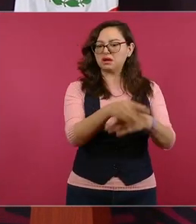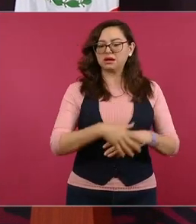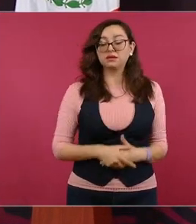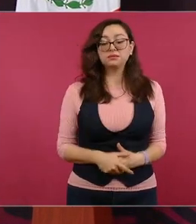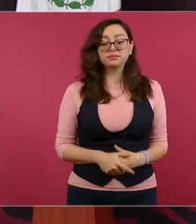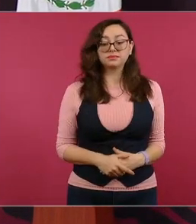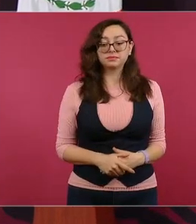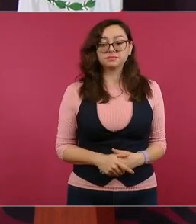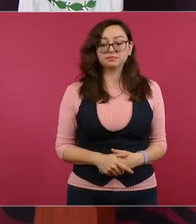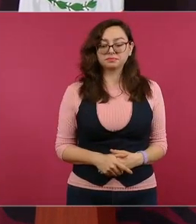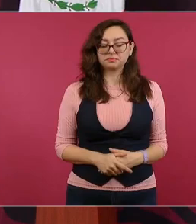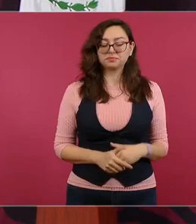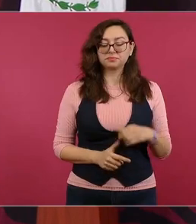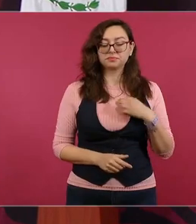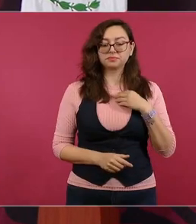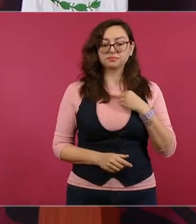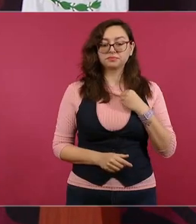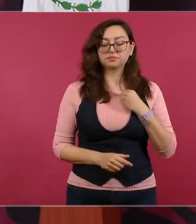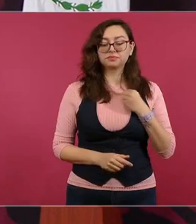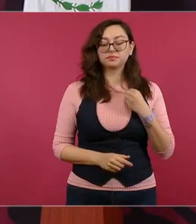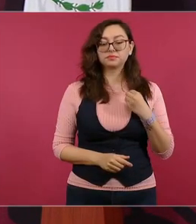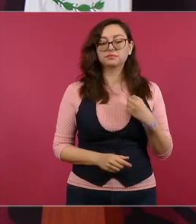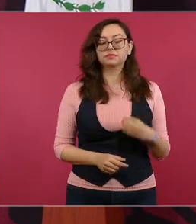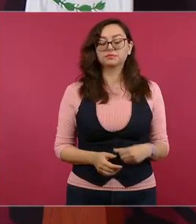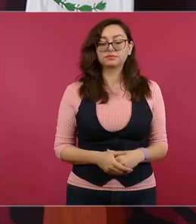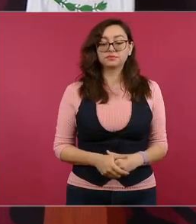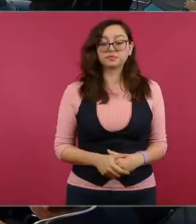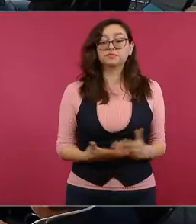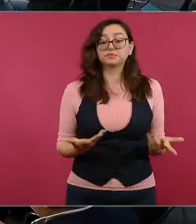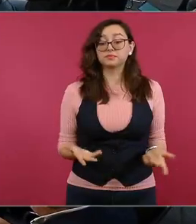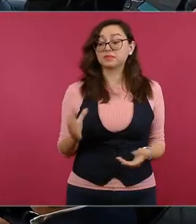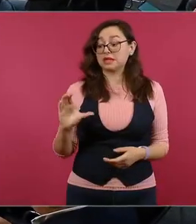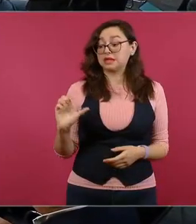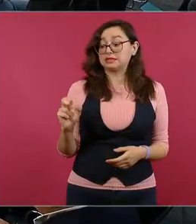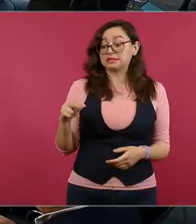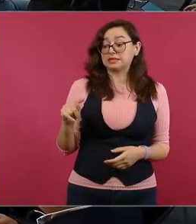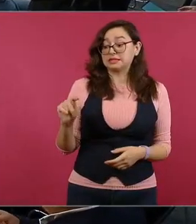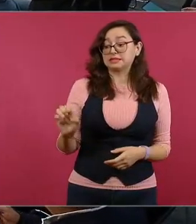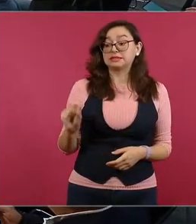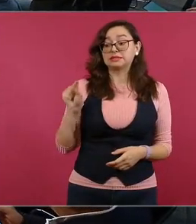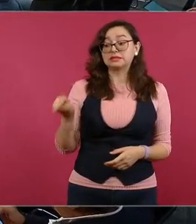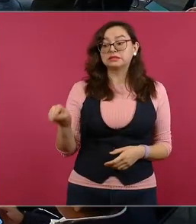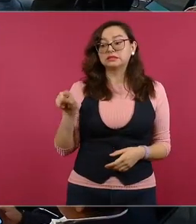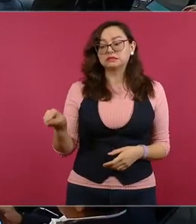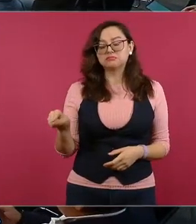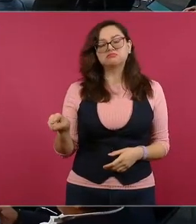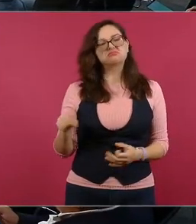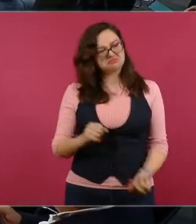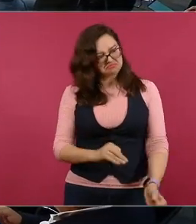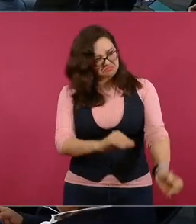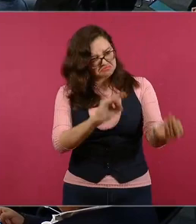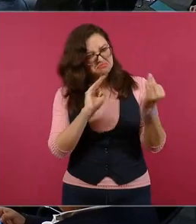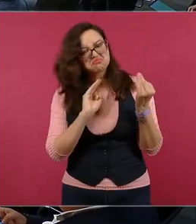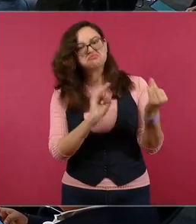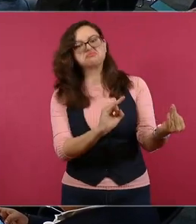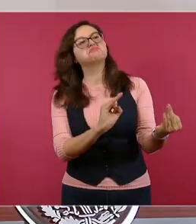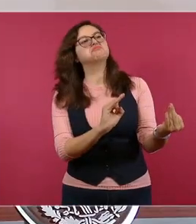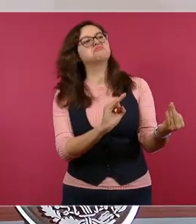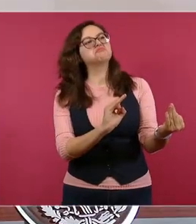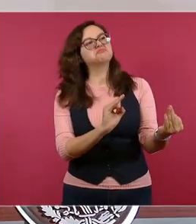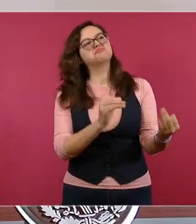factores entonces la cente los